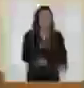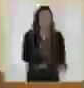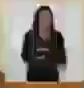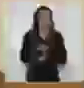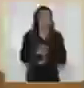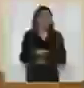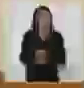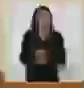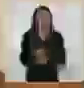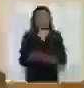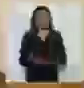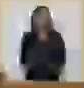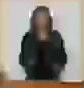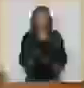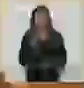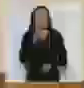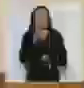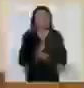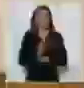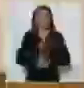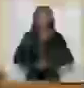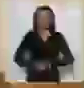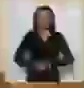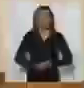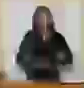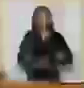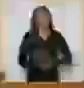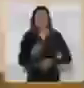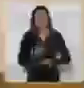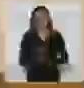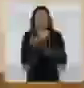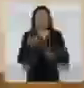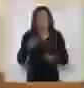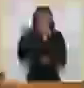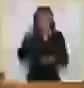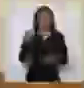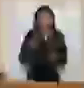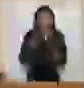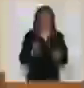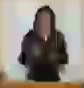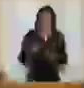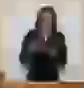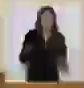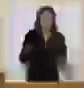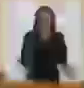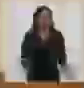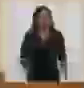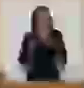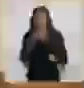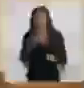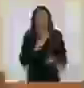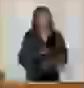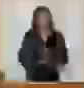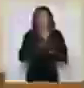Así es que no puede haber... Para empezar, no sé si es en Puebla los hechos o es fuera de Puebla, eso también,